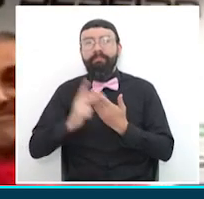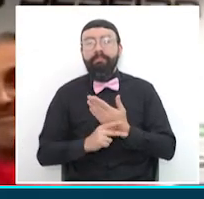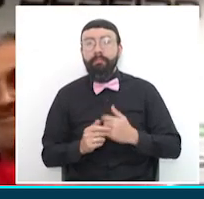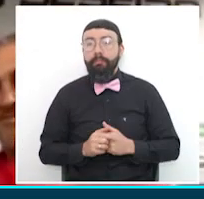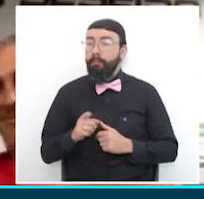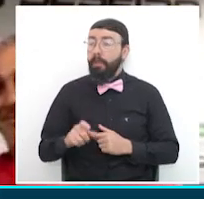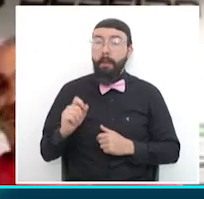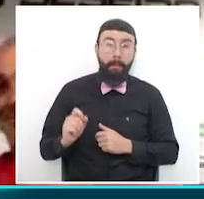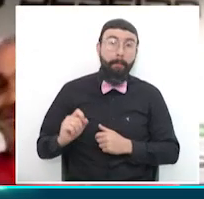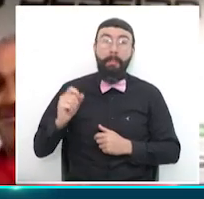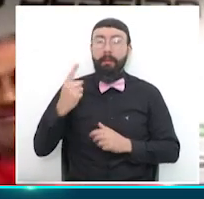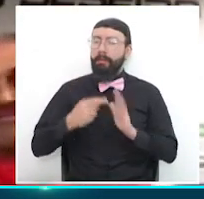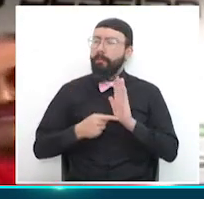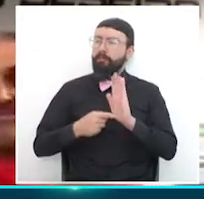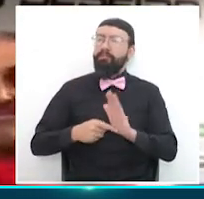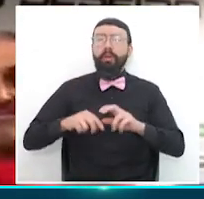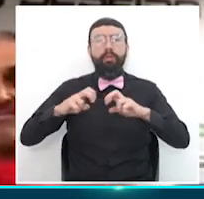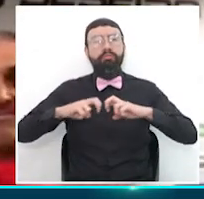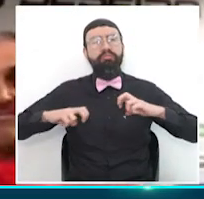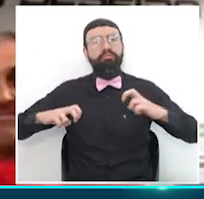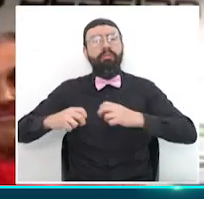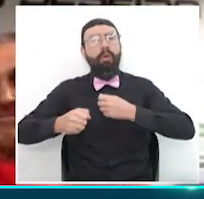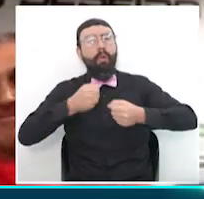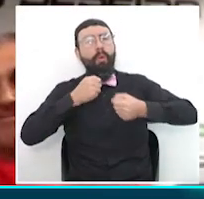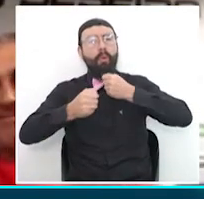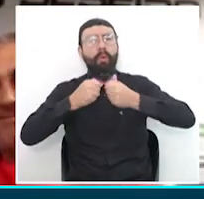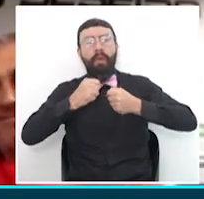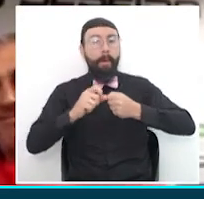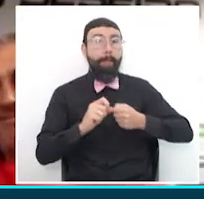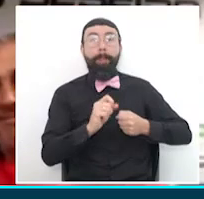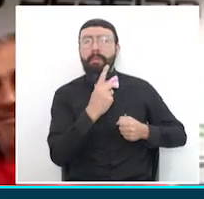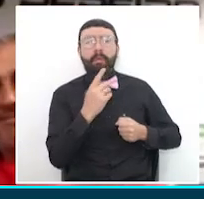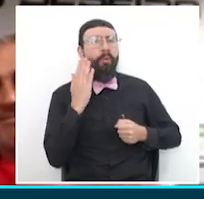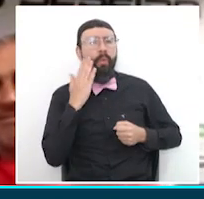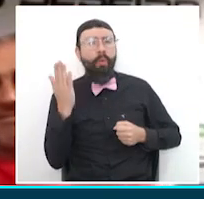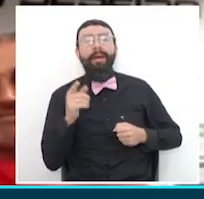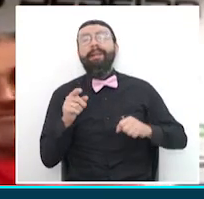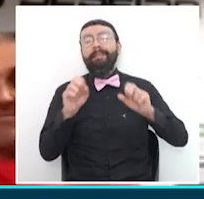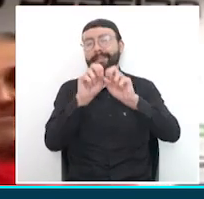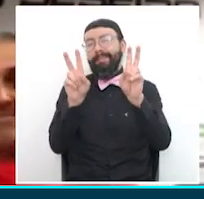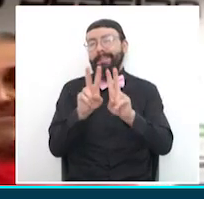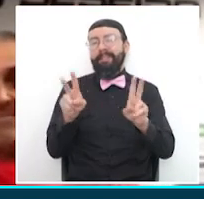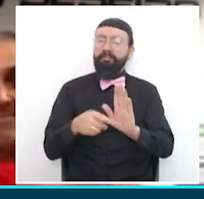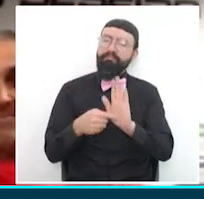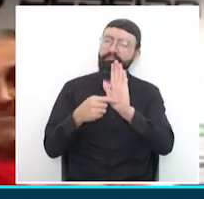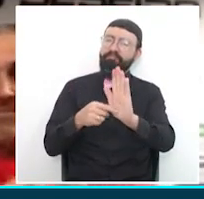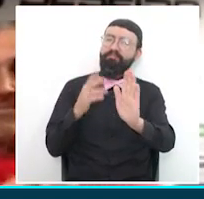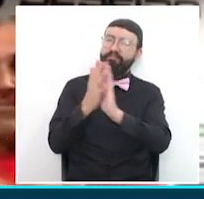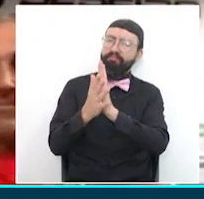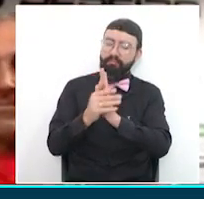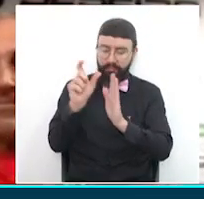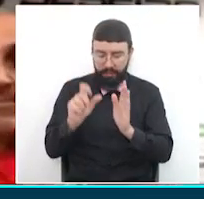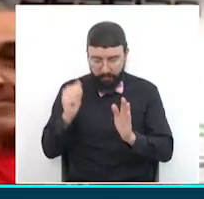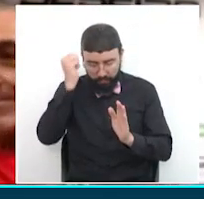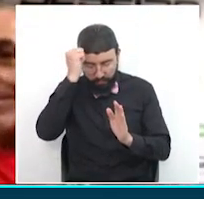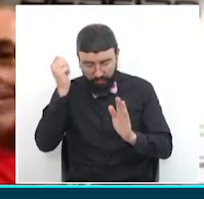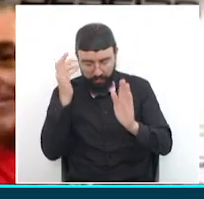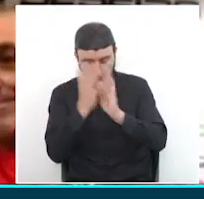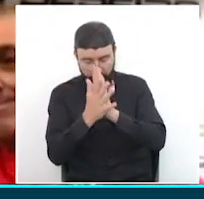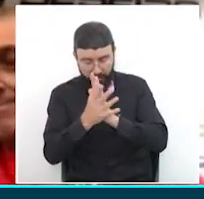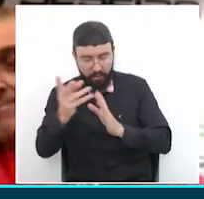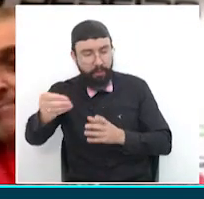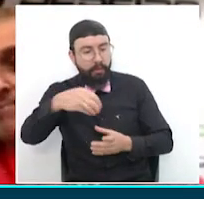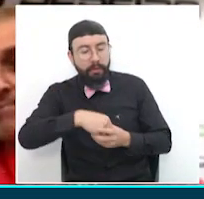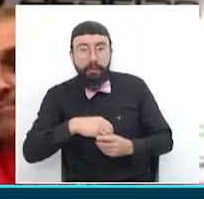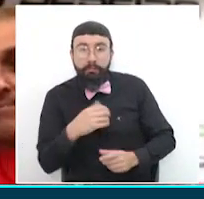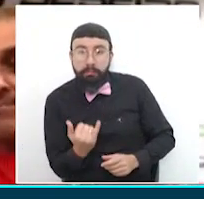de prensa de Cravioto desde que inició la cuarentena se realizó de manera virtual. El técnico habló sobre varias situaciones, entre